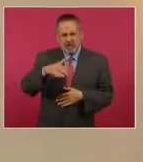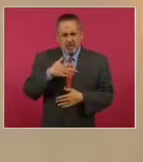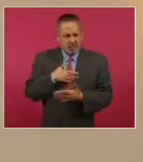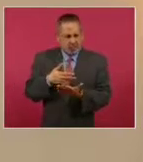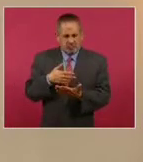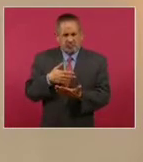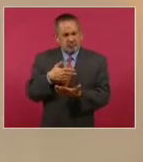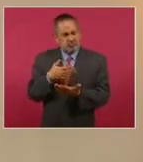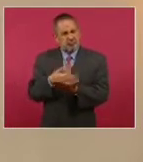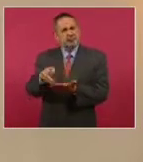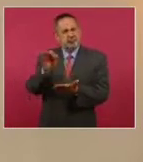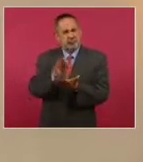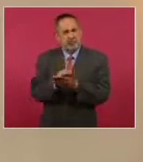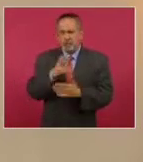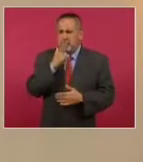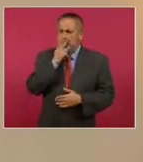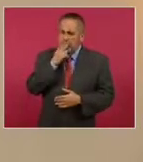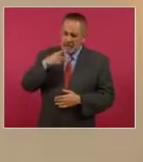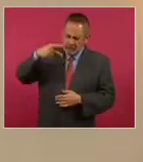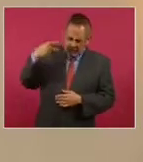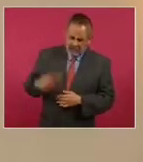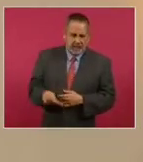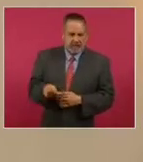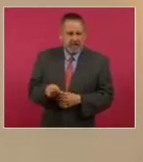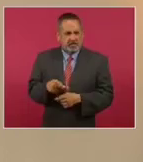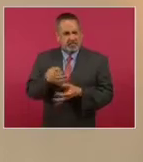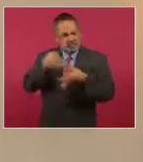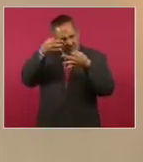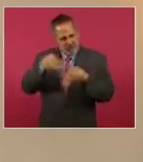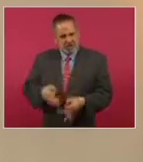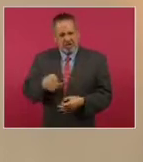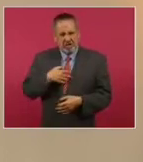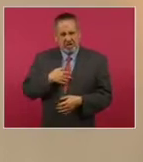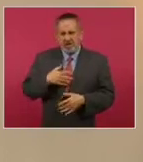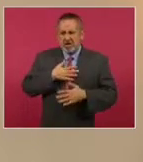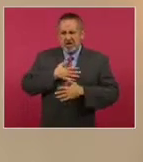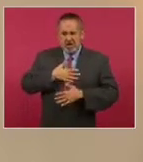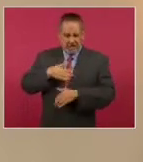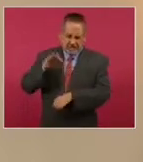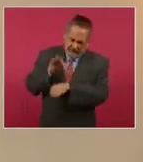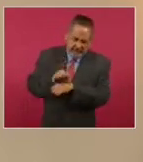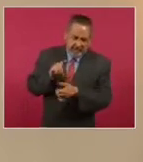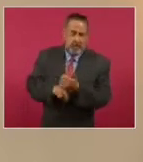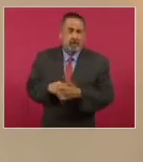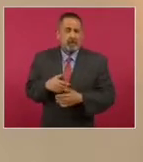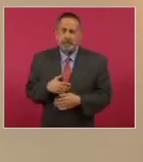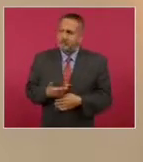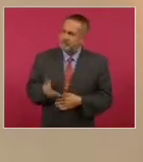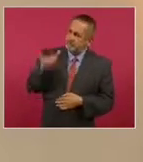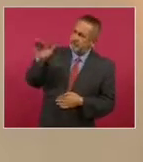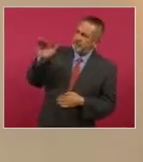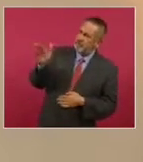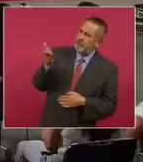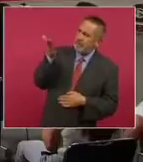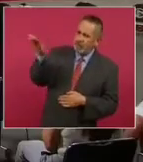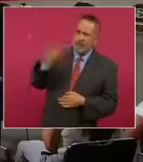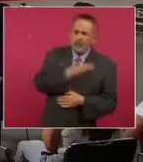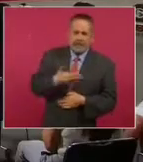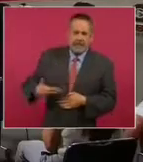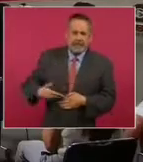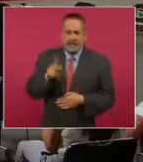valor, patriotismo y dignidad. Acudimos a usted, presidente Xi